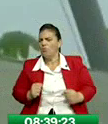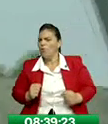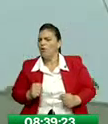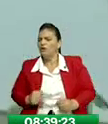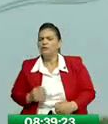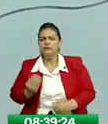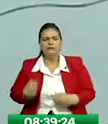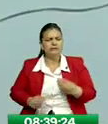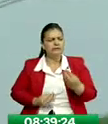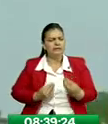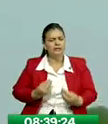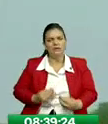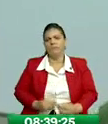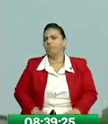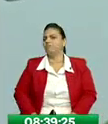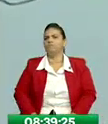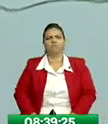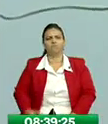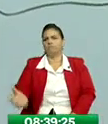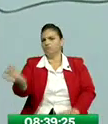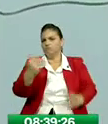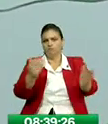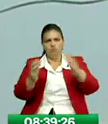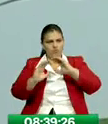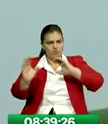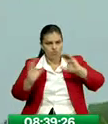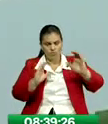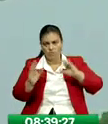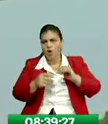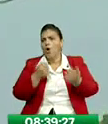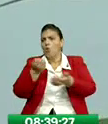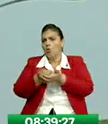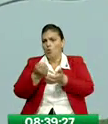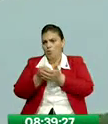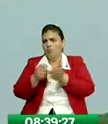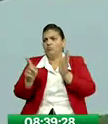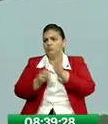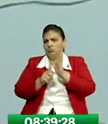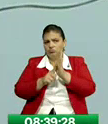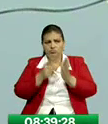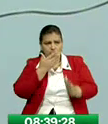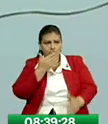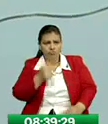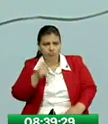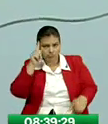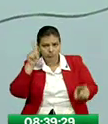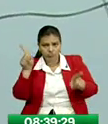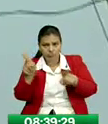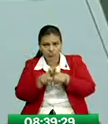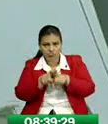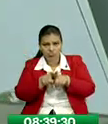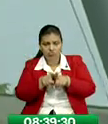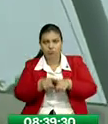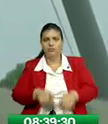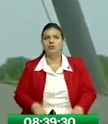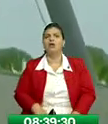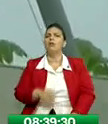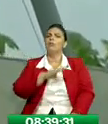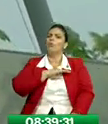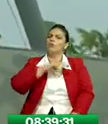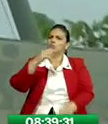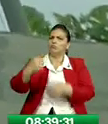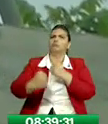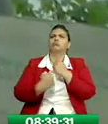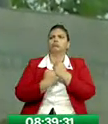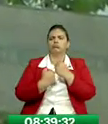policía, tuvieron la buena idea, la acertada idea de crear esto. Nos colabora, nos ayuda. Sí. Estamos agradecidas muchísimo